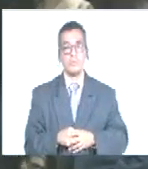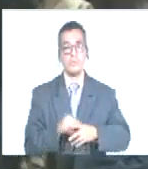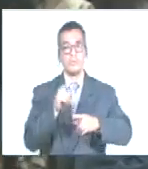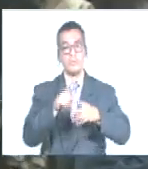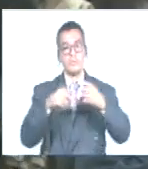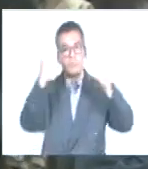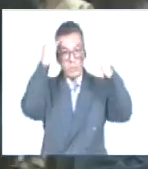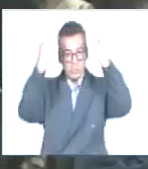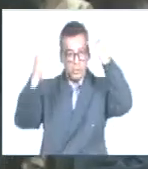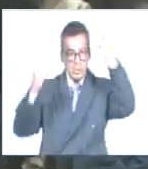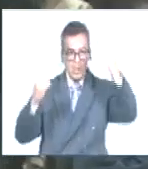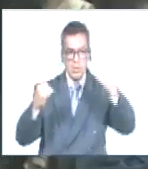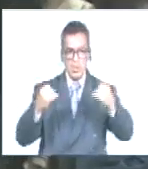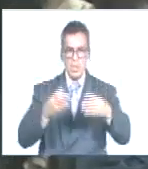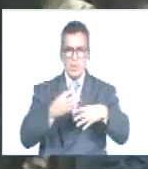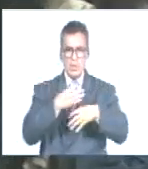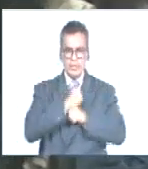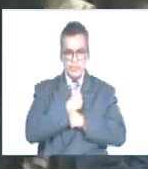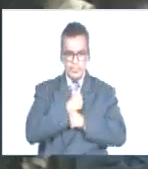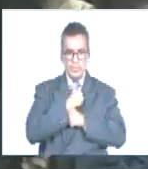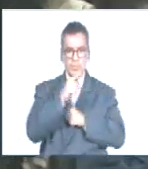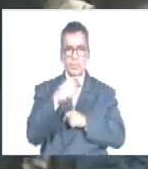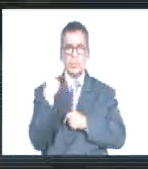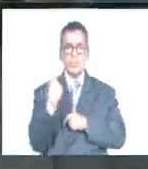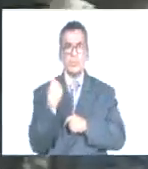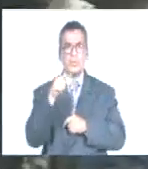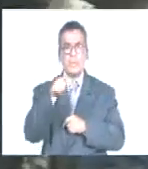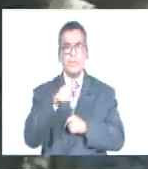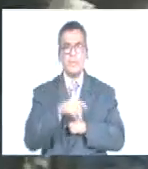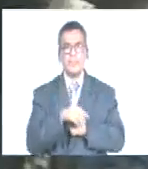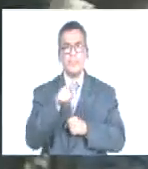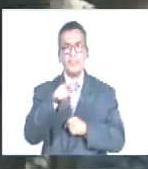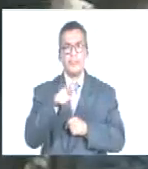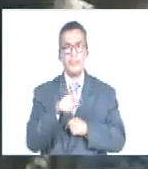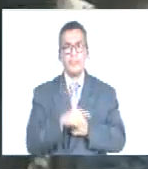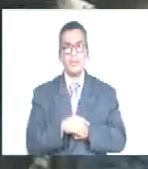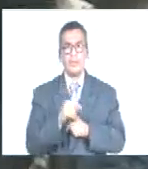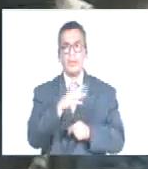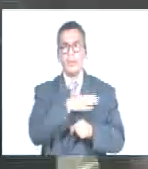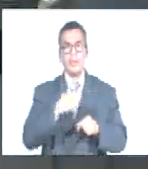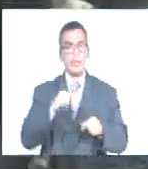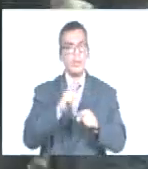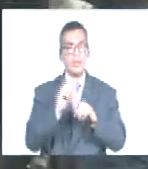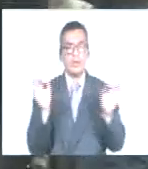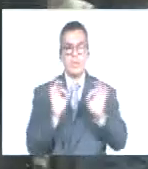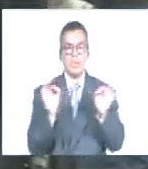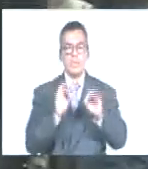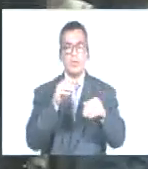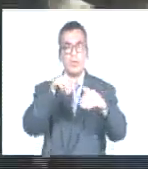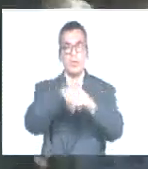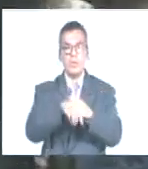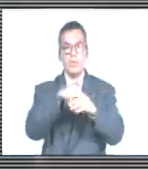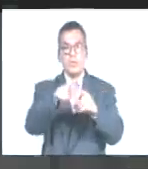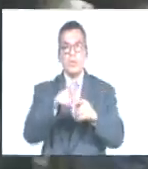unas ideas mezquinas y egoístas, individuales, o querían que formara parte.